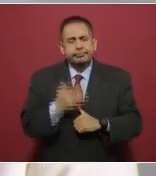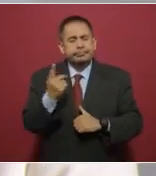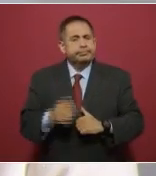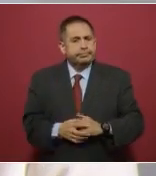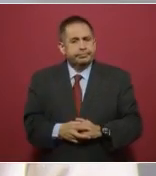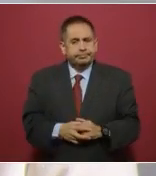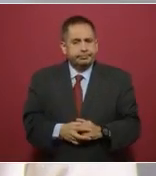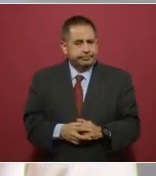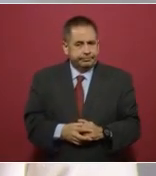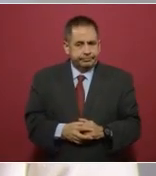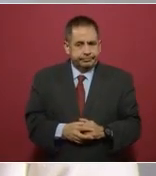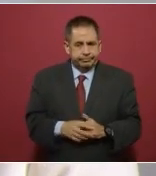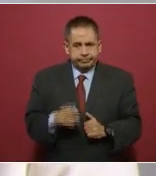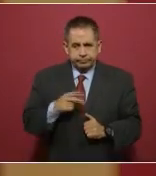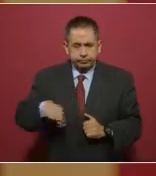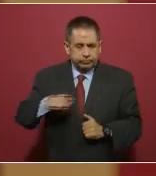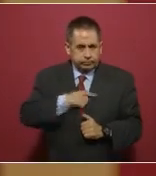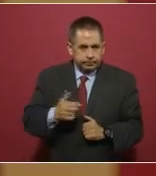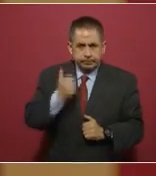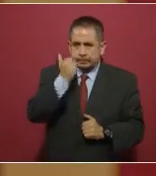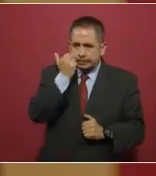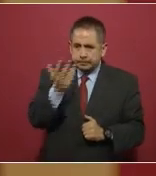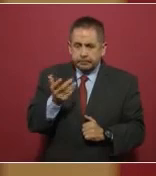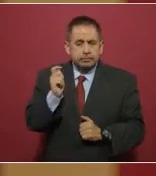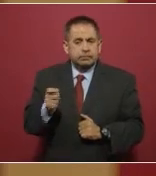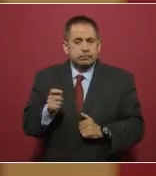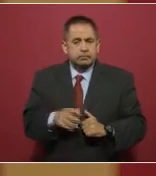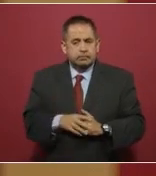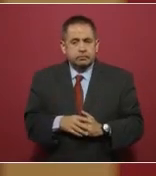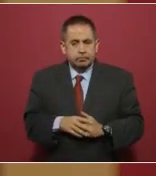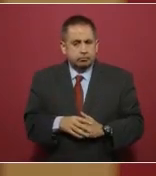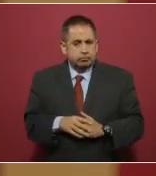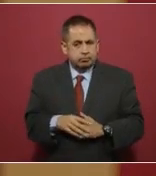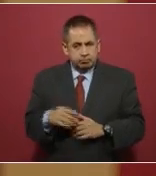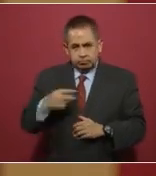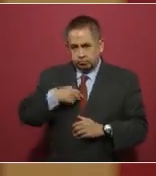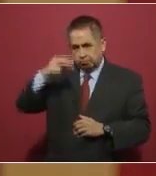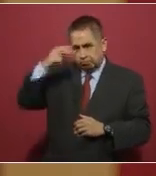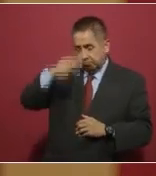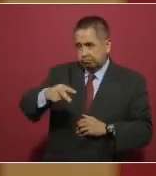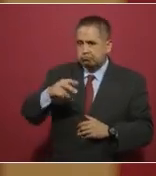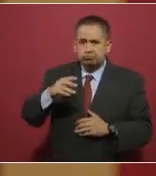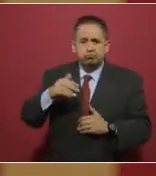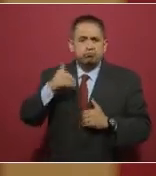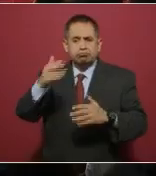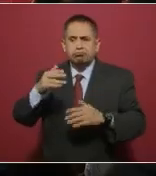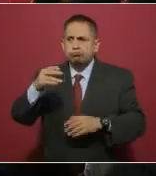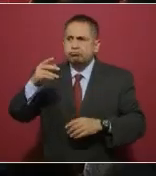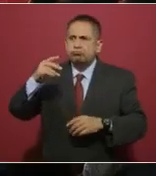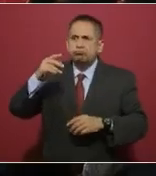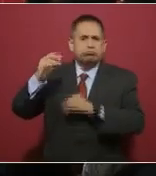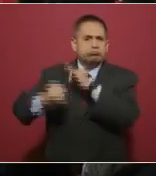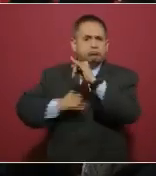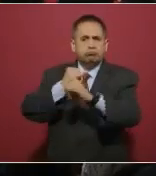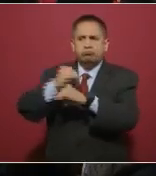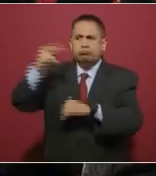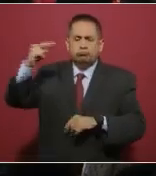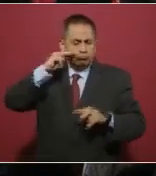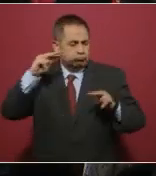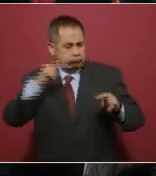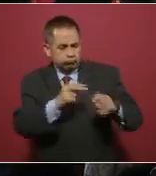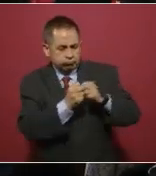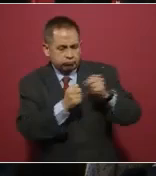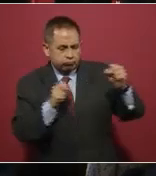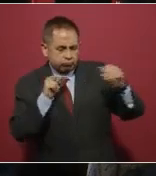porque queremos que México se abra a la observación